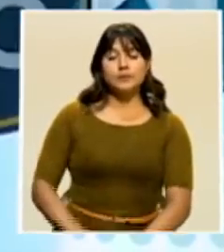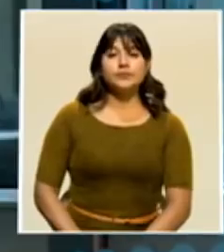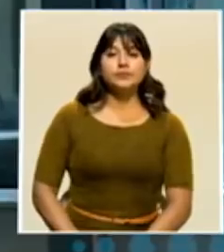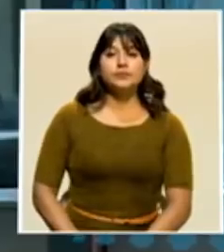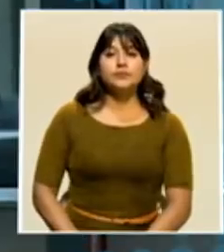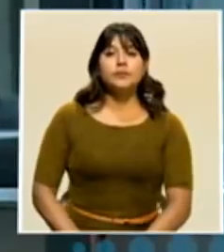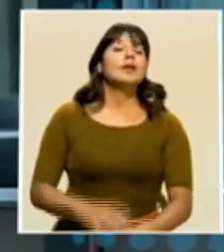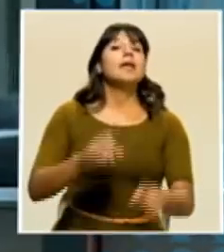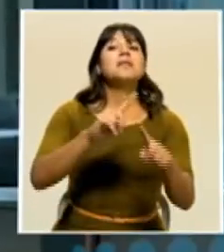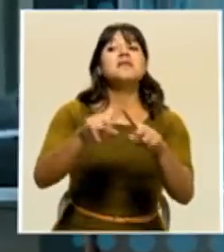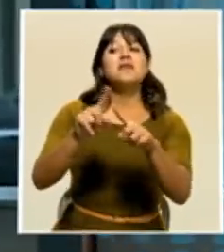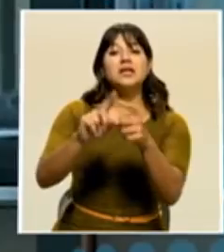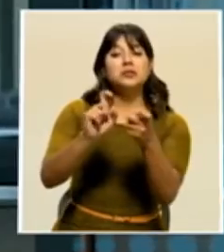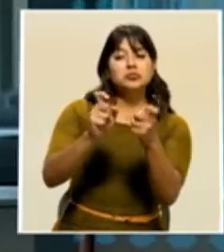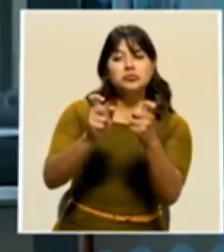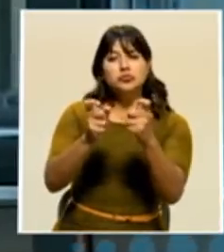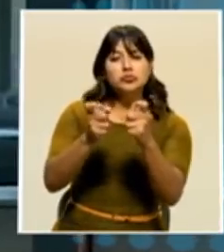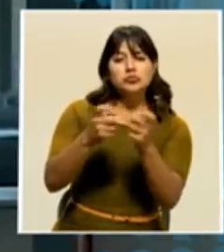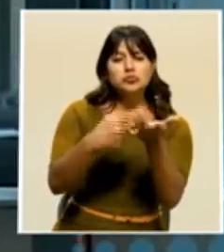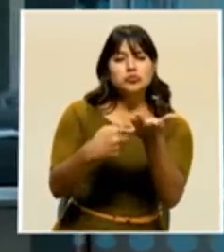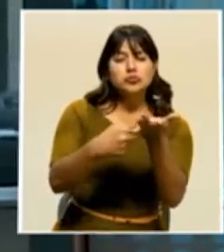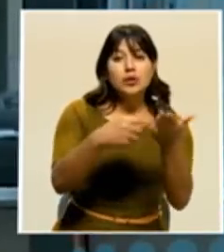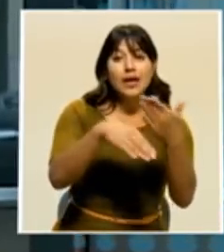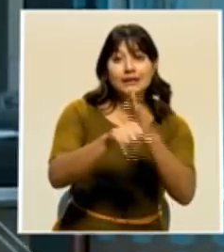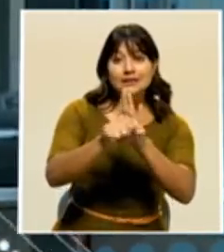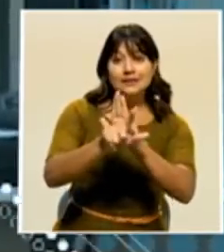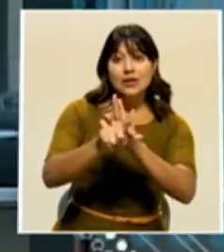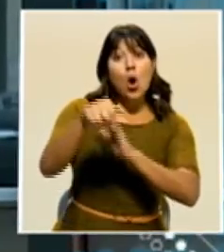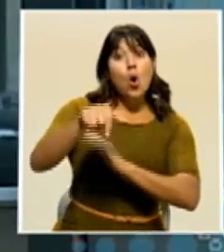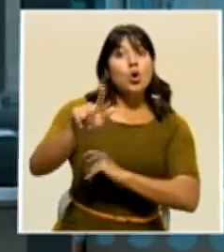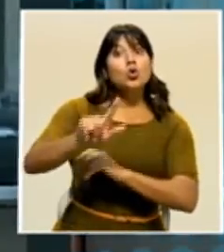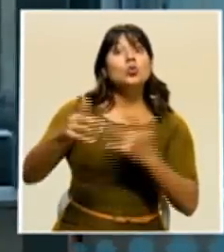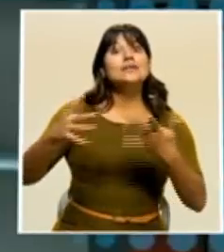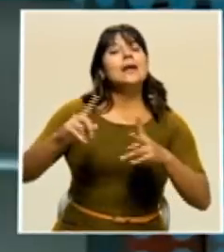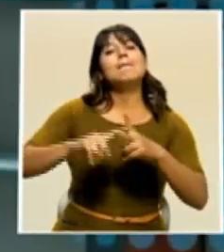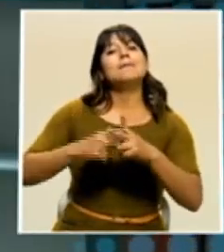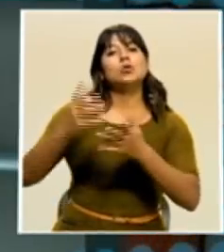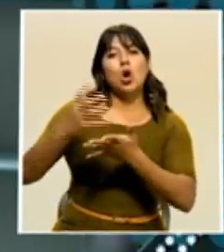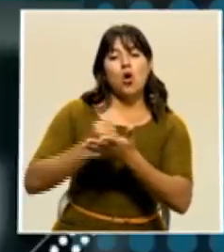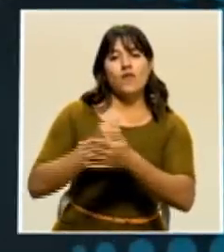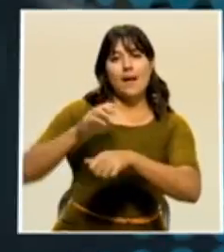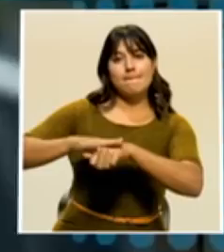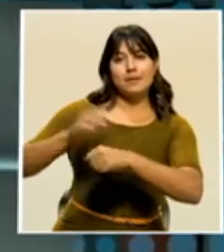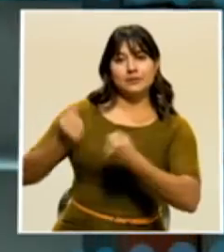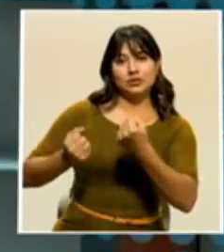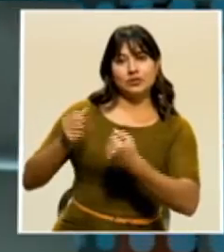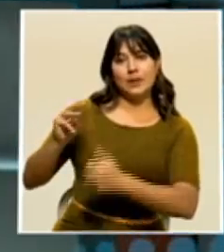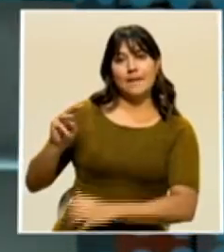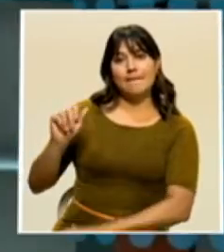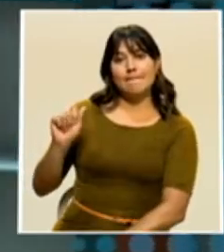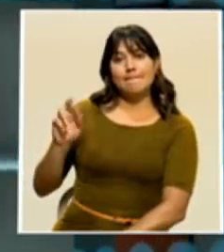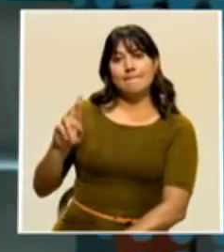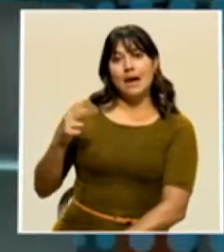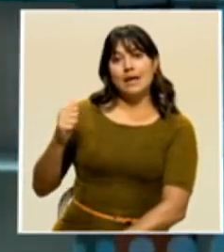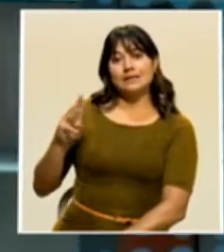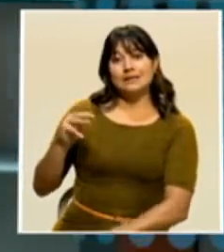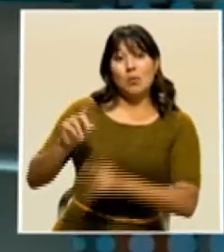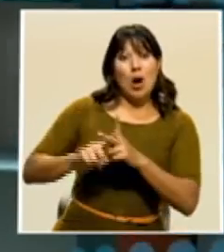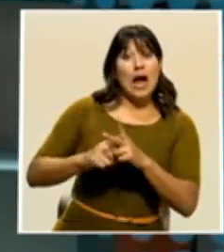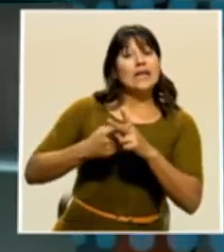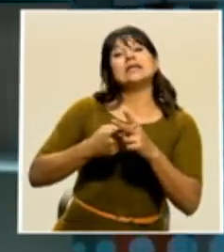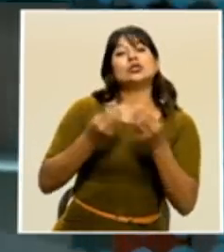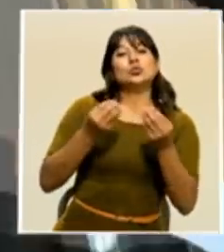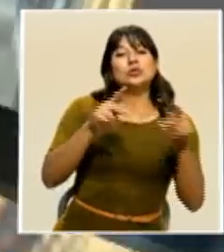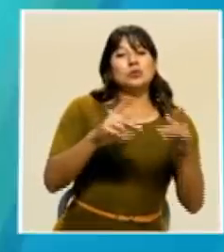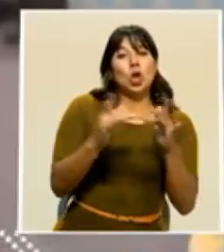Tras varios ajustes y un largo camino en el Congreso, este lunes empezó el cobro del marchamo. Las primeras horas de funcionamiento provocó fallas en el